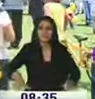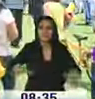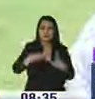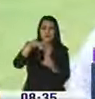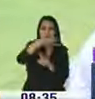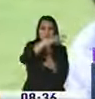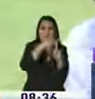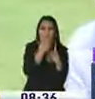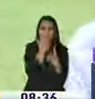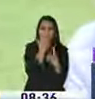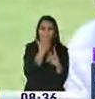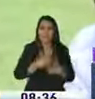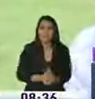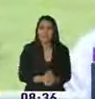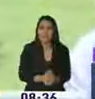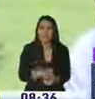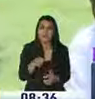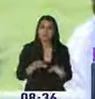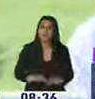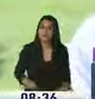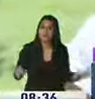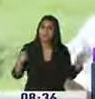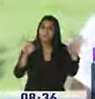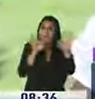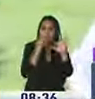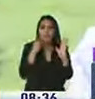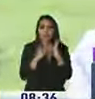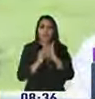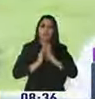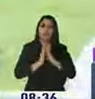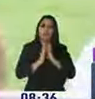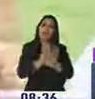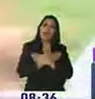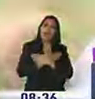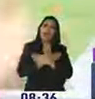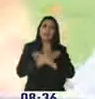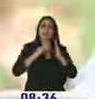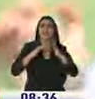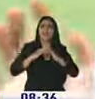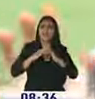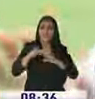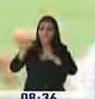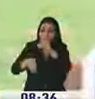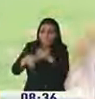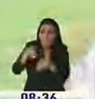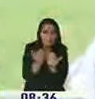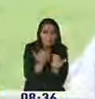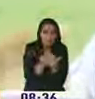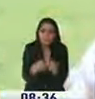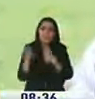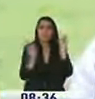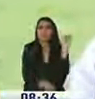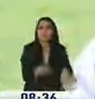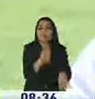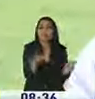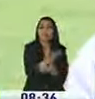parque. Yo pienso que esto es importante porque las amas de casa de pronto a veces no realizamos este trabajito